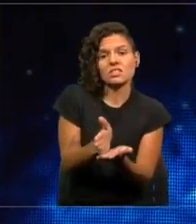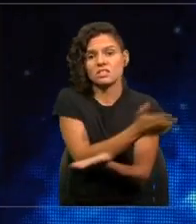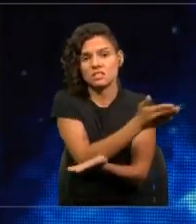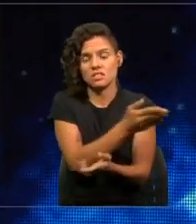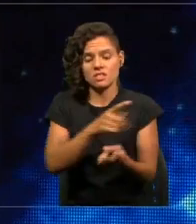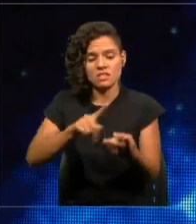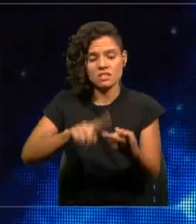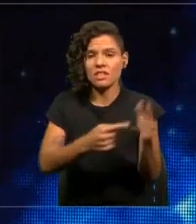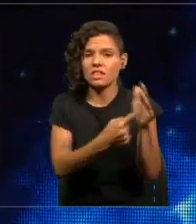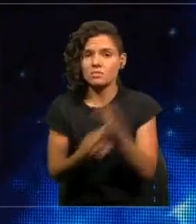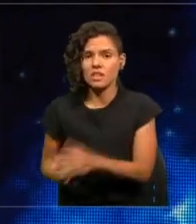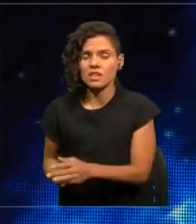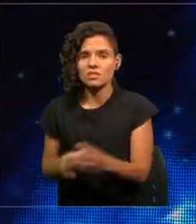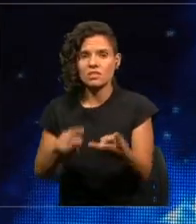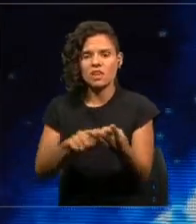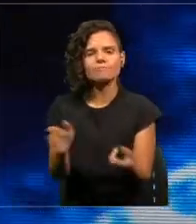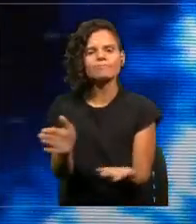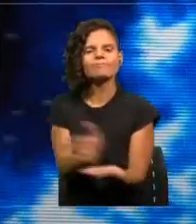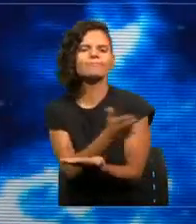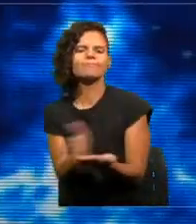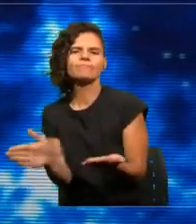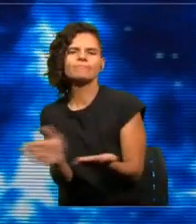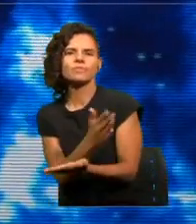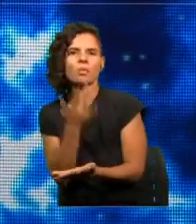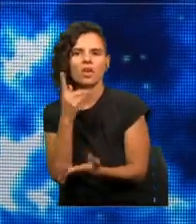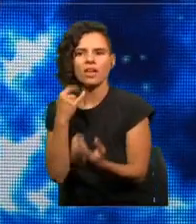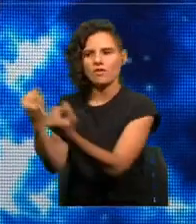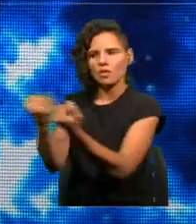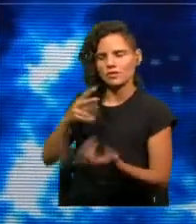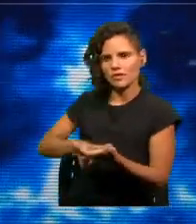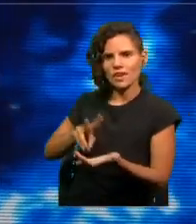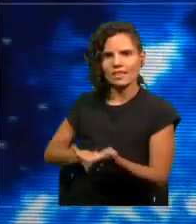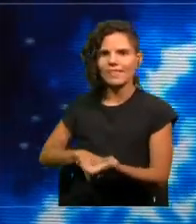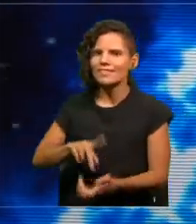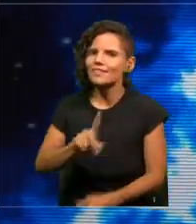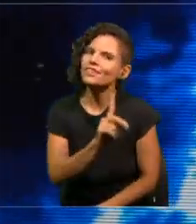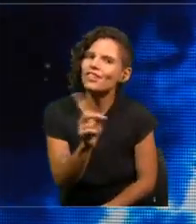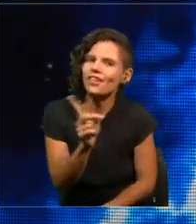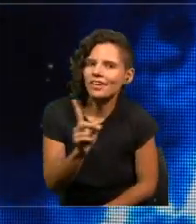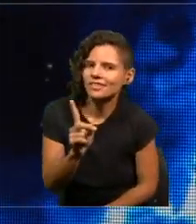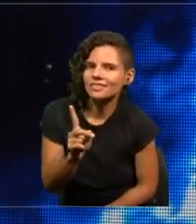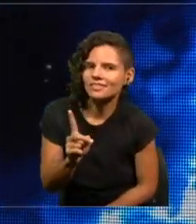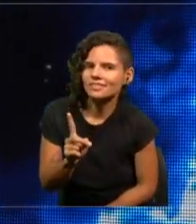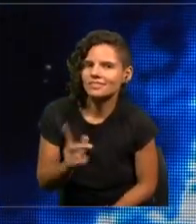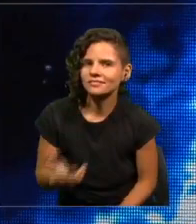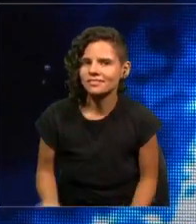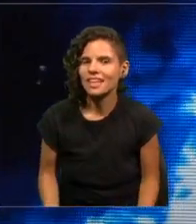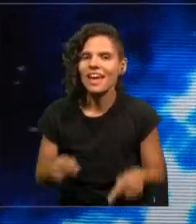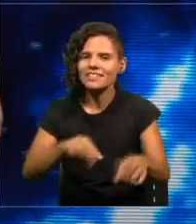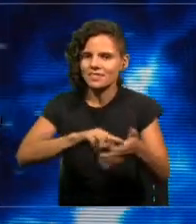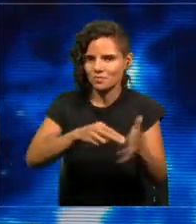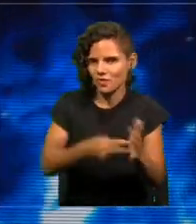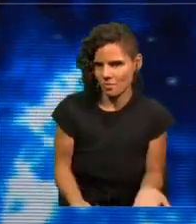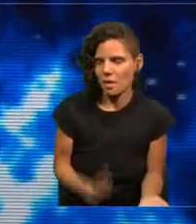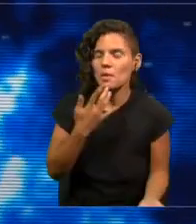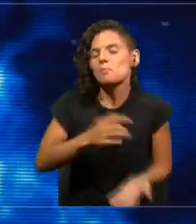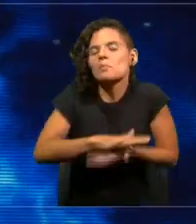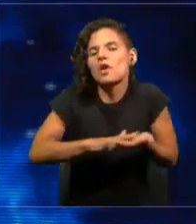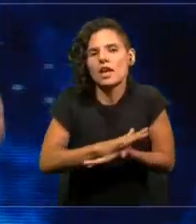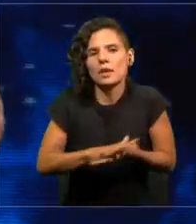porque te entregan información que no necesariamente es la real y ese es el problema esto porque por ejemplo